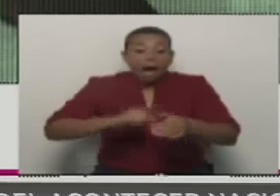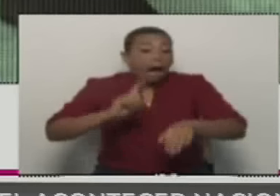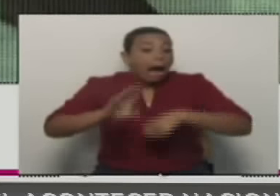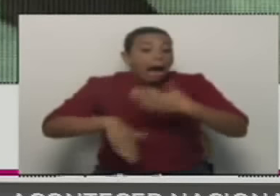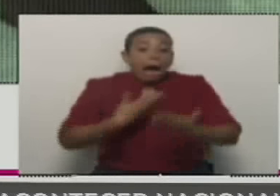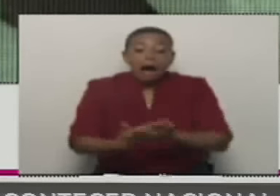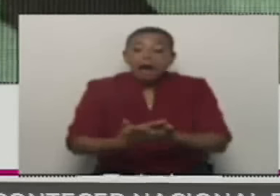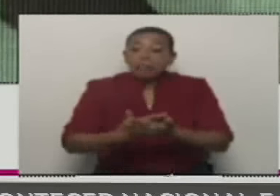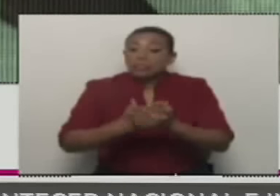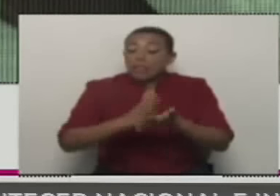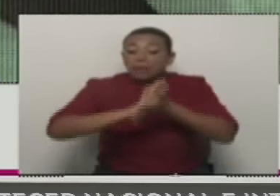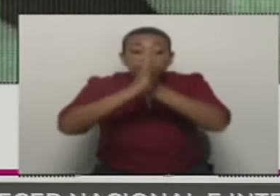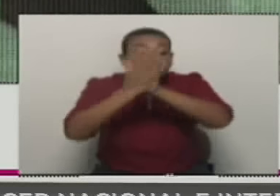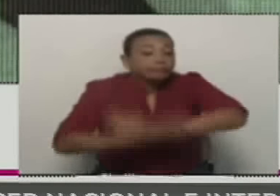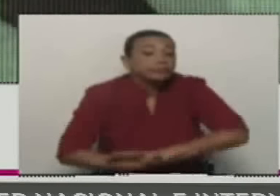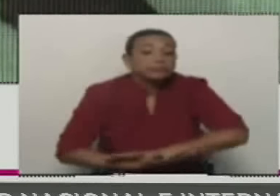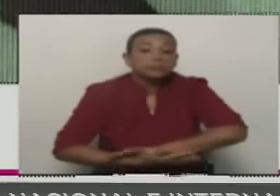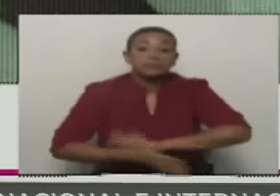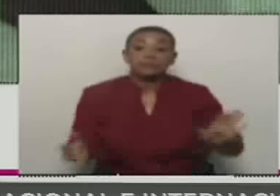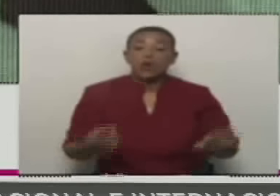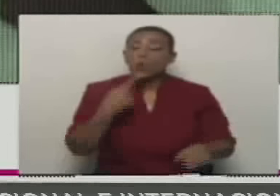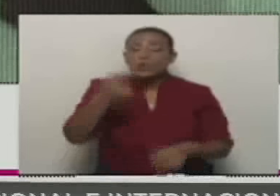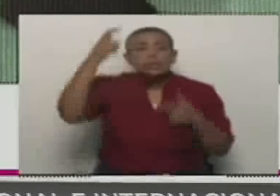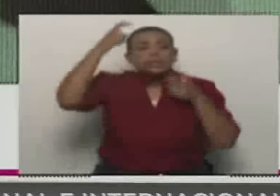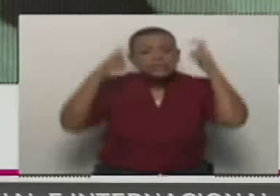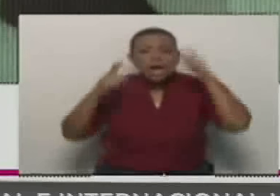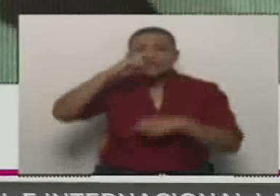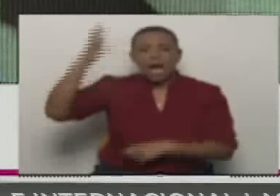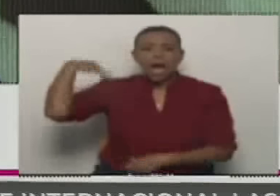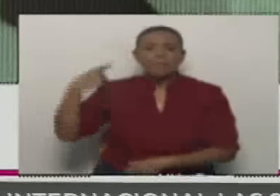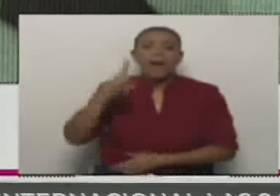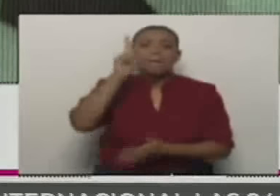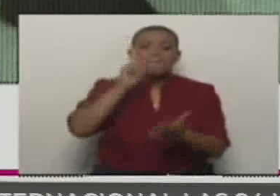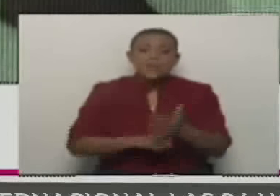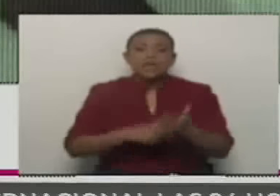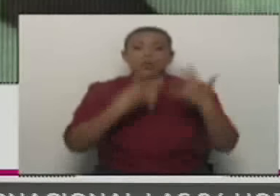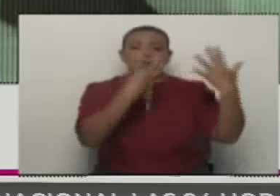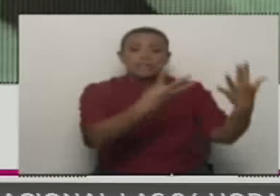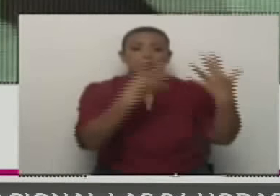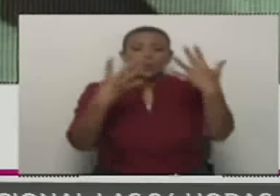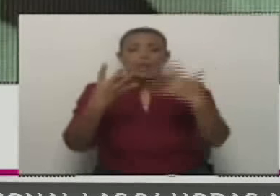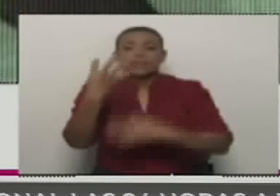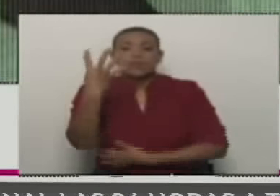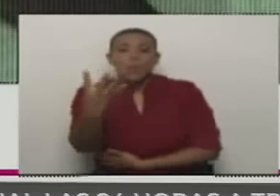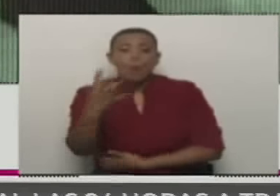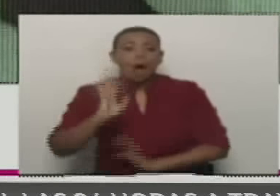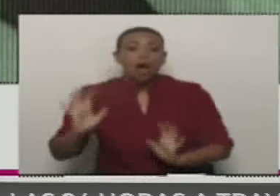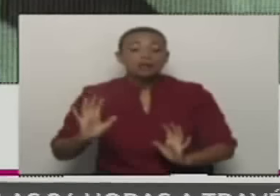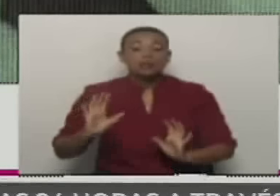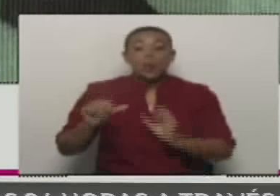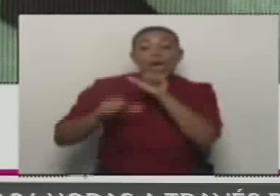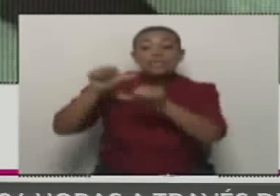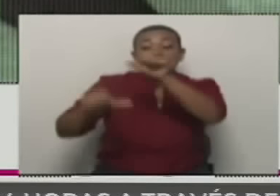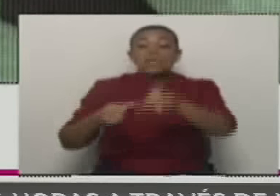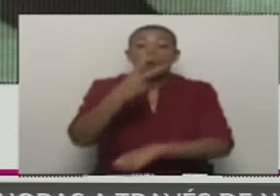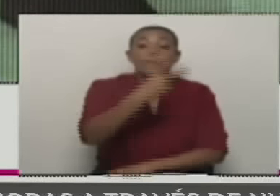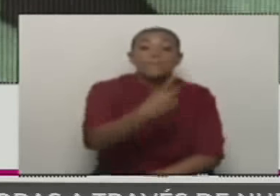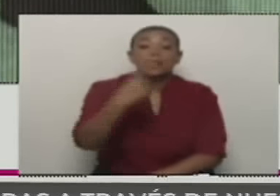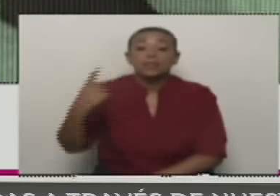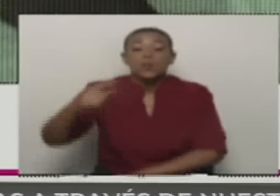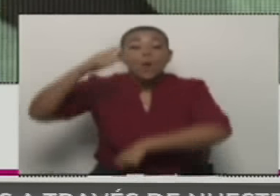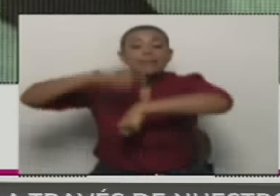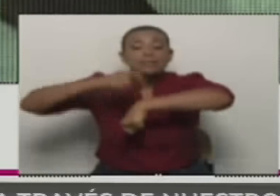imperios. Y como nos dijo el comandante Hugo Chávez en el año 94, el siglo XXI es nuestro